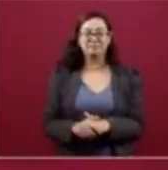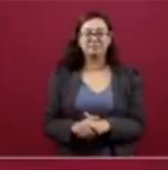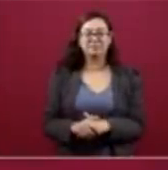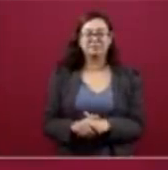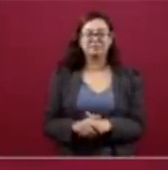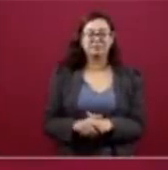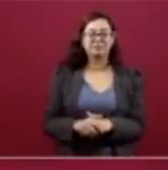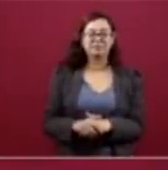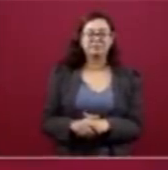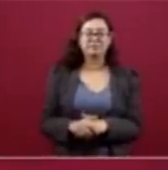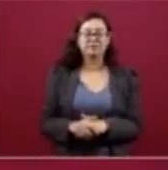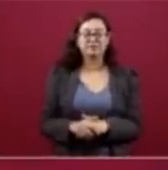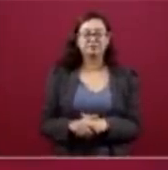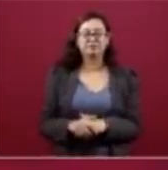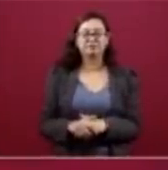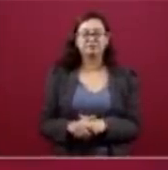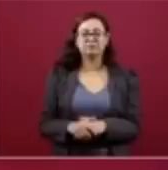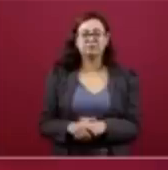Todavía